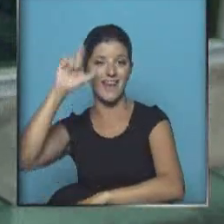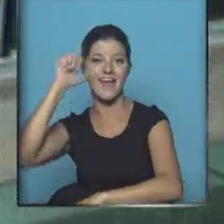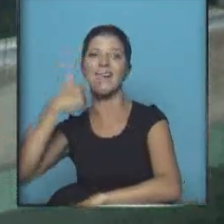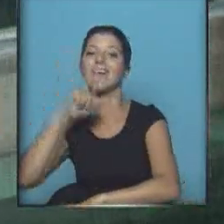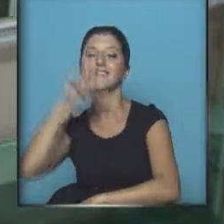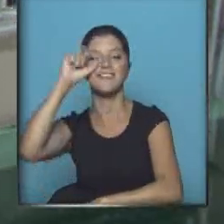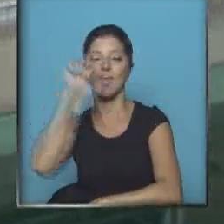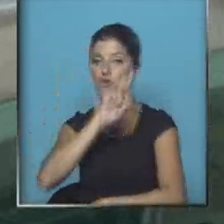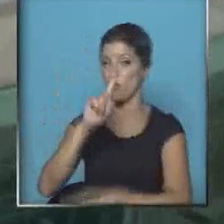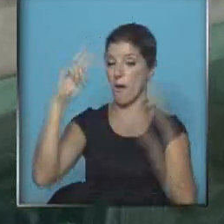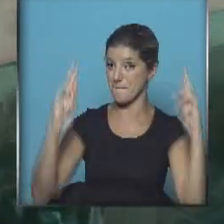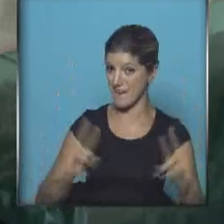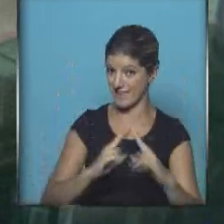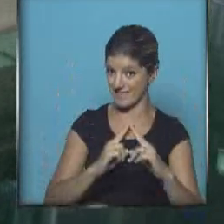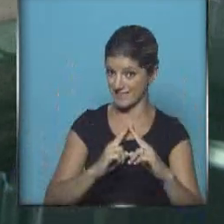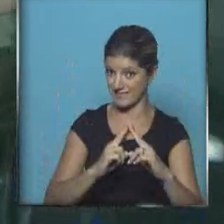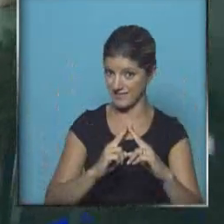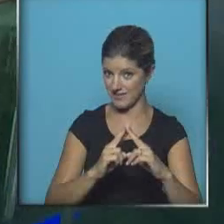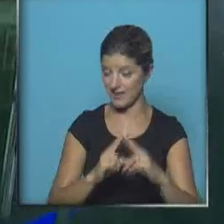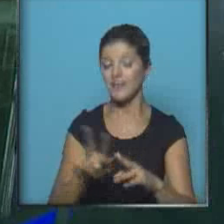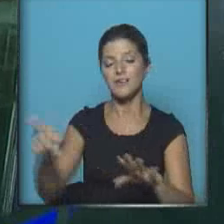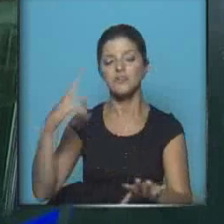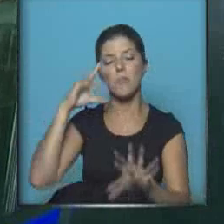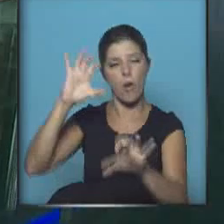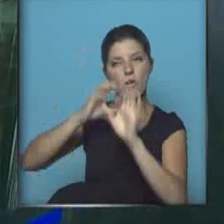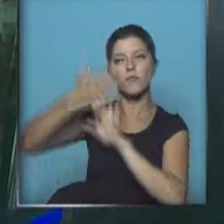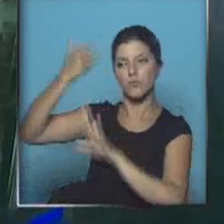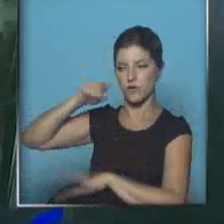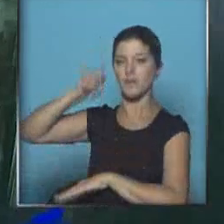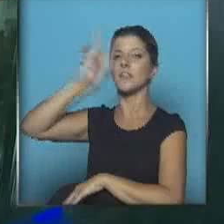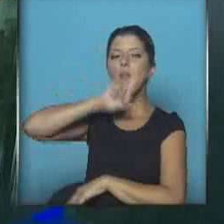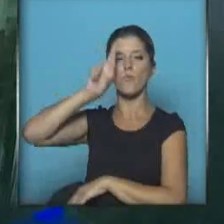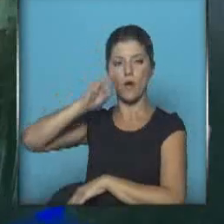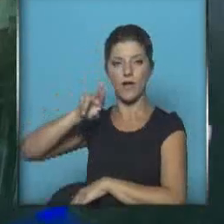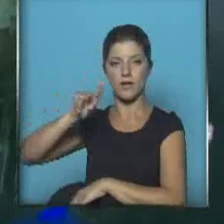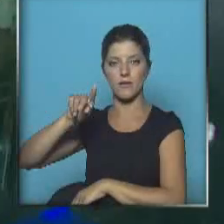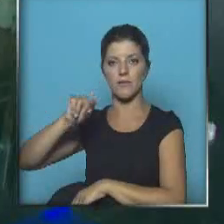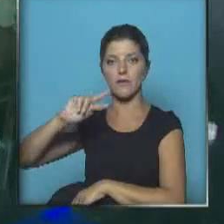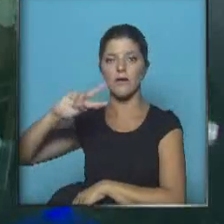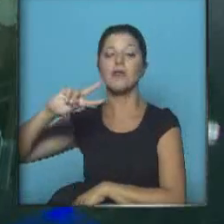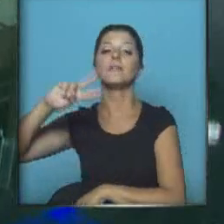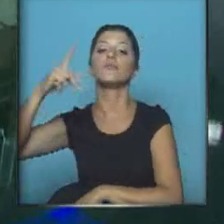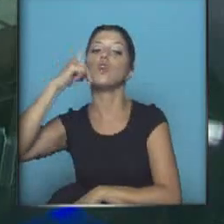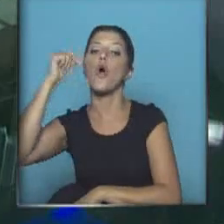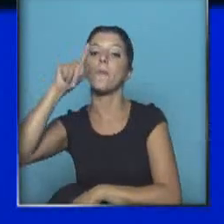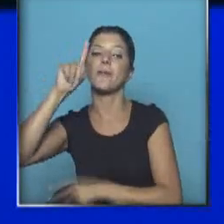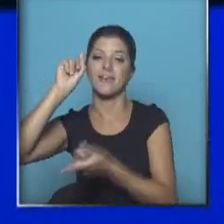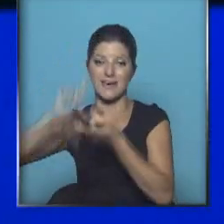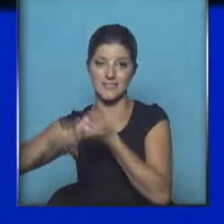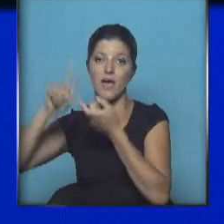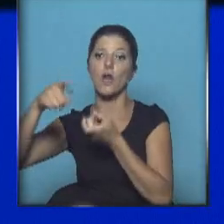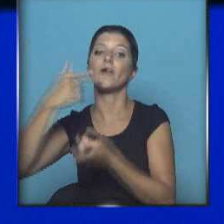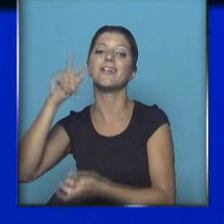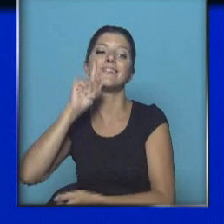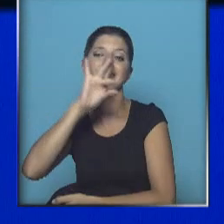París. Y yo recuerdo que en aquella época era la mujer del segundo Danzerrey en la CIDE. Estaba casada con el